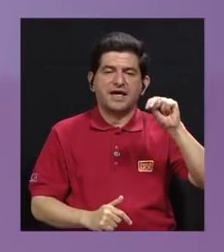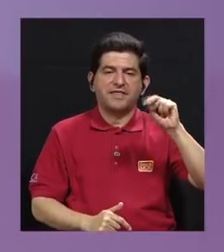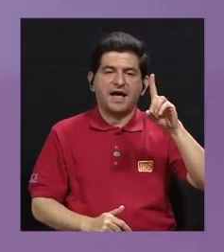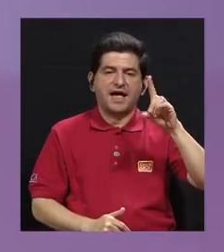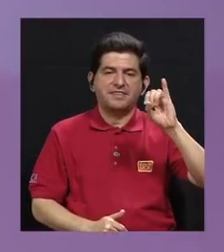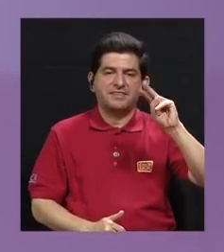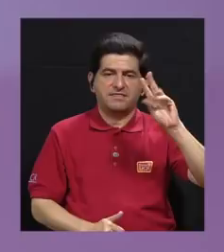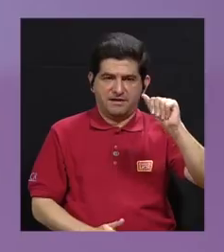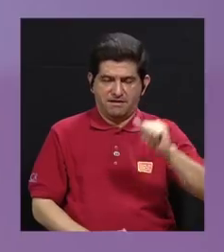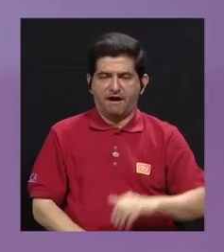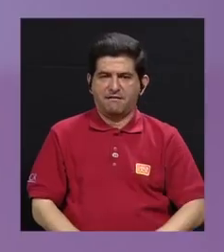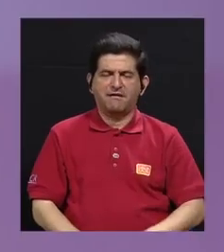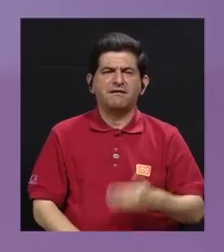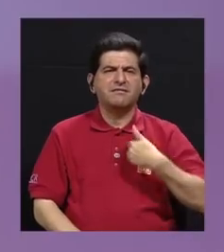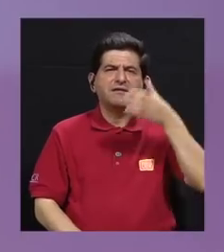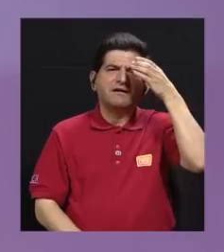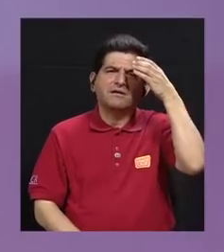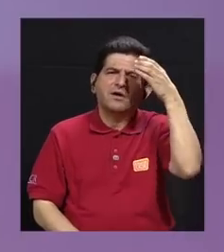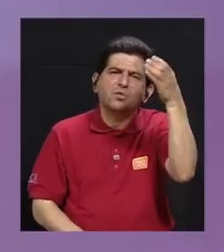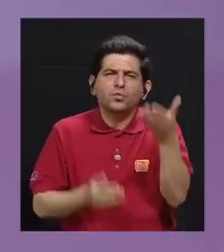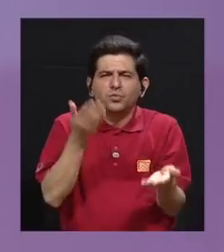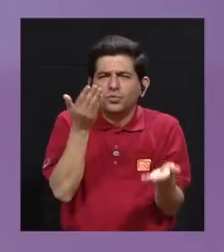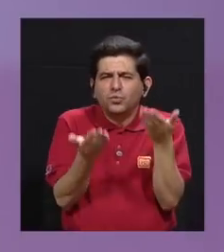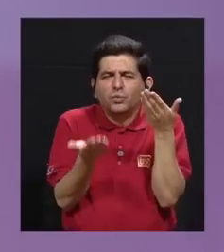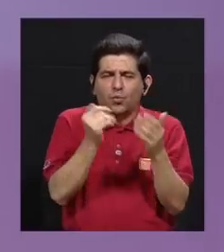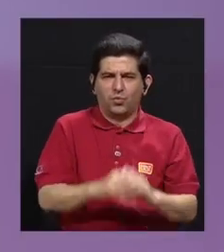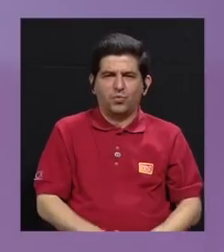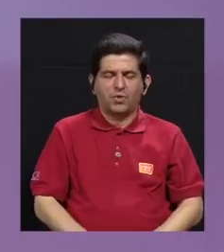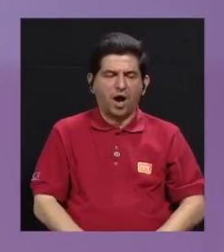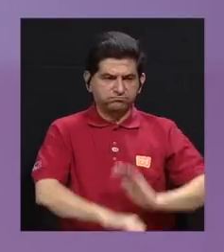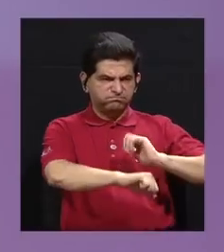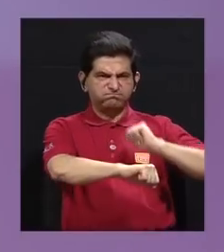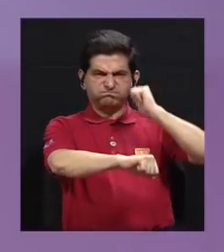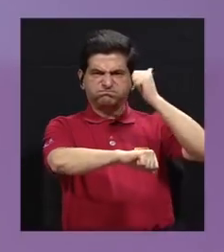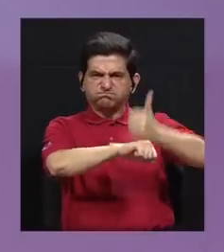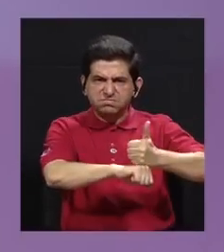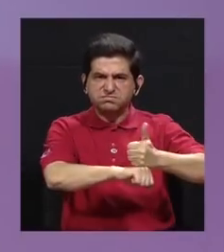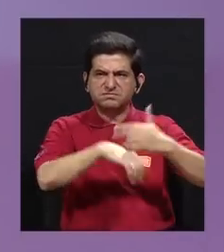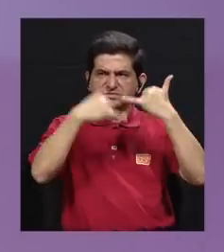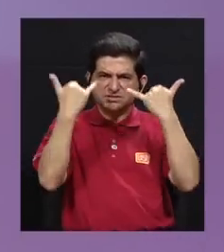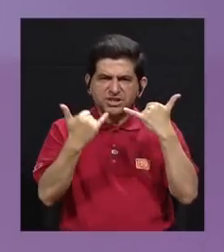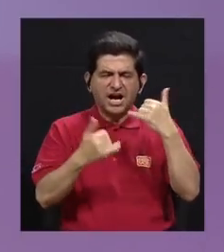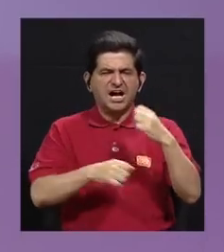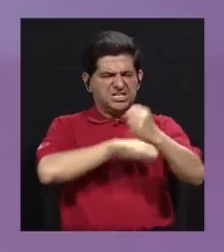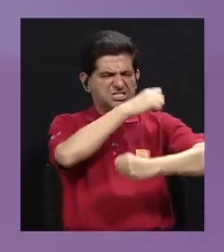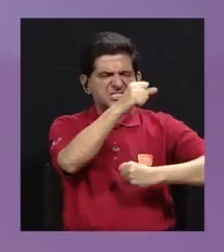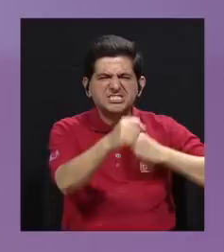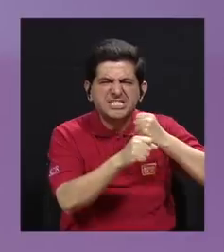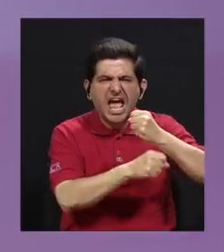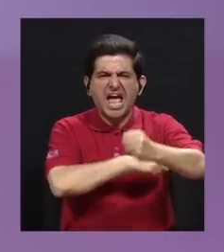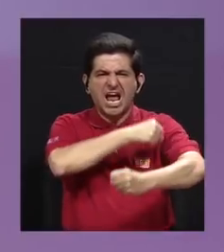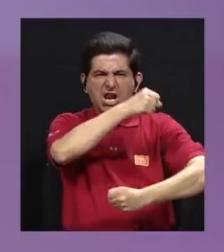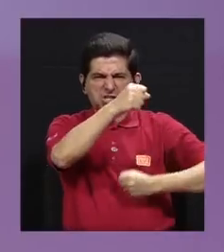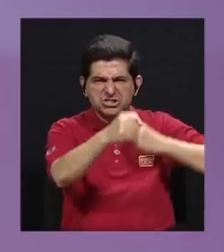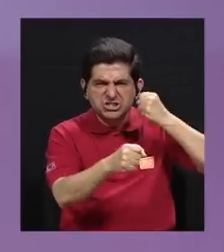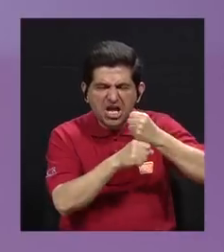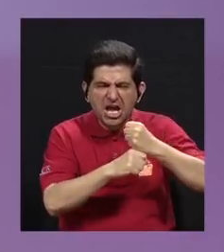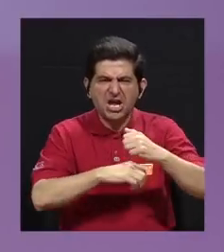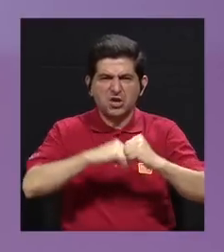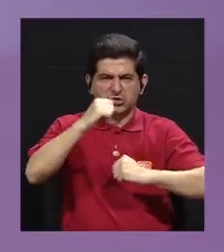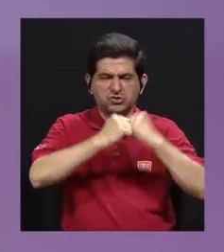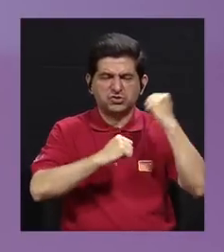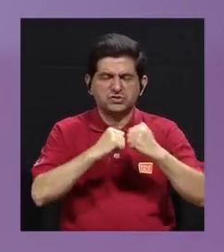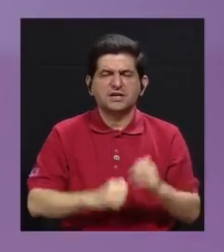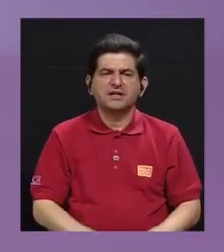andina hay una cultura, digamos, que se ha impuesto a lo largo de los siglos